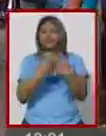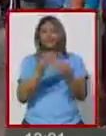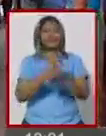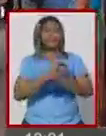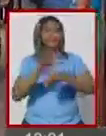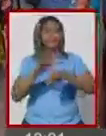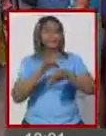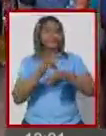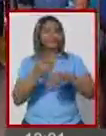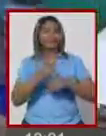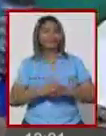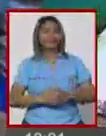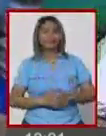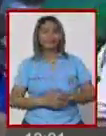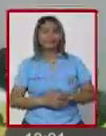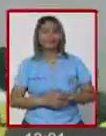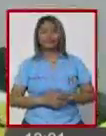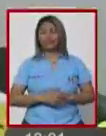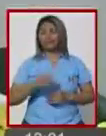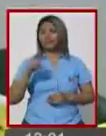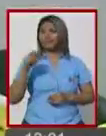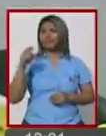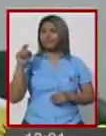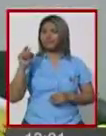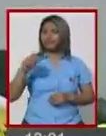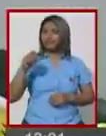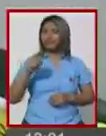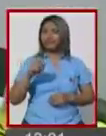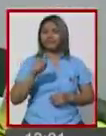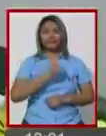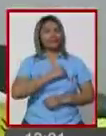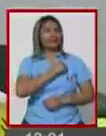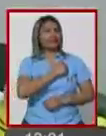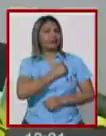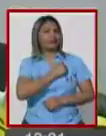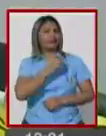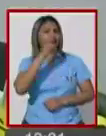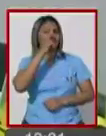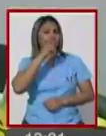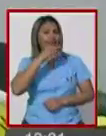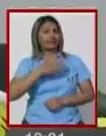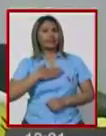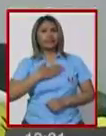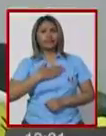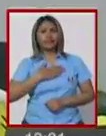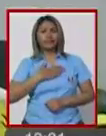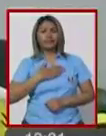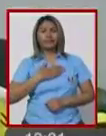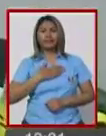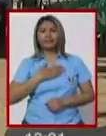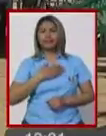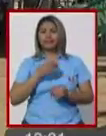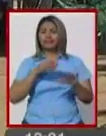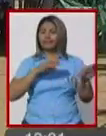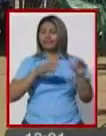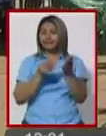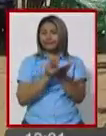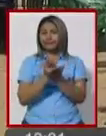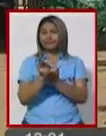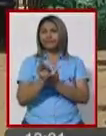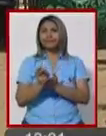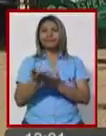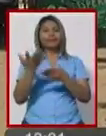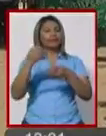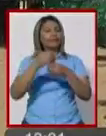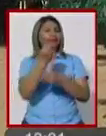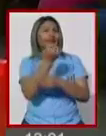condiciones. Entonces, tenemos que dejar de actuar de forma falsa, por favor, y actuar con la verdad. Afirman que en